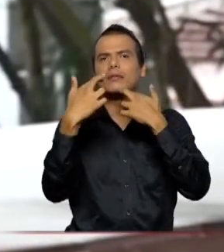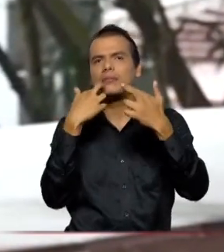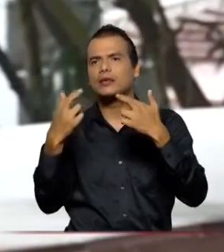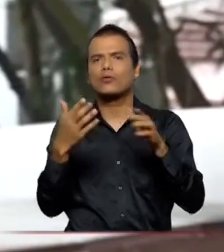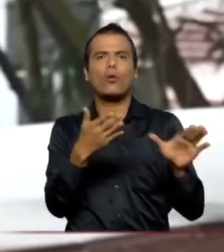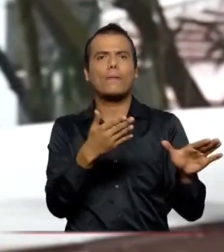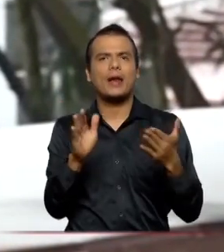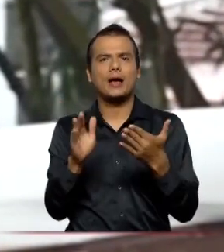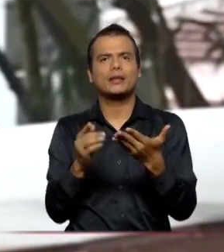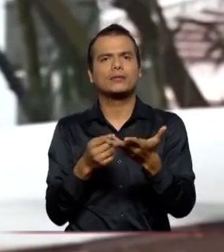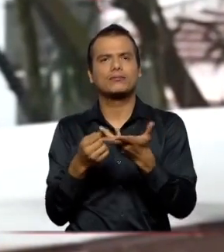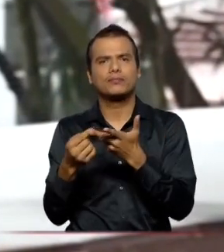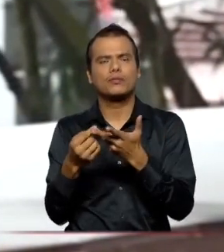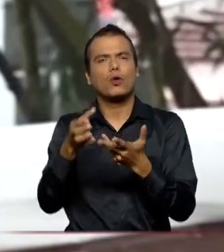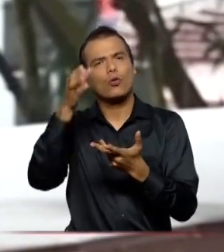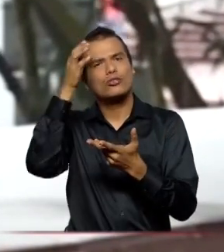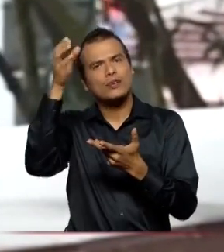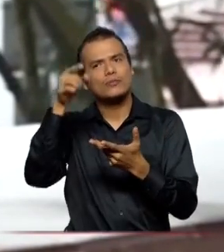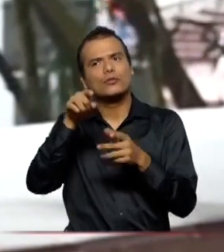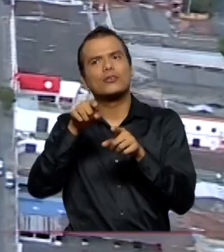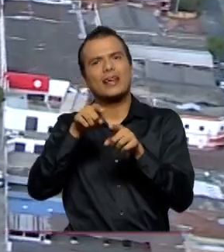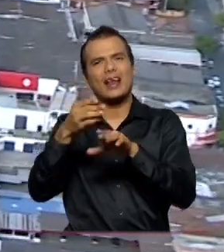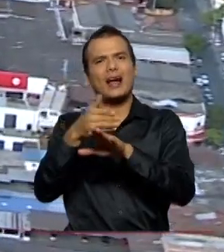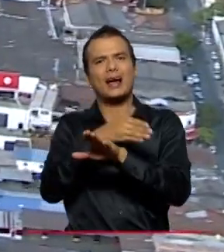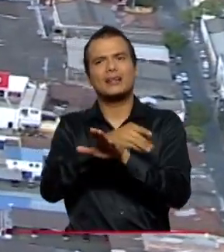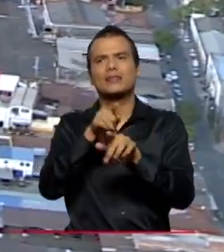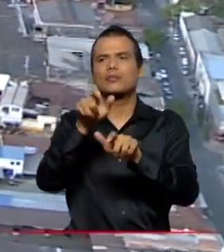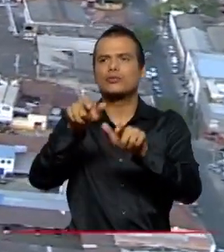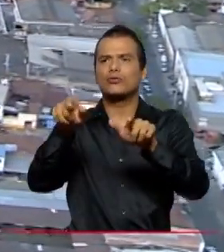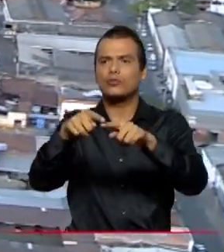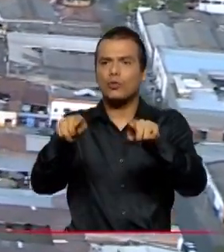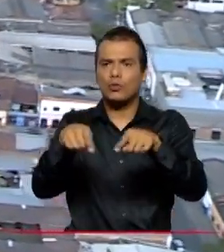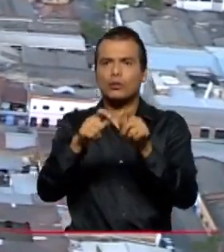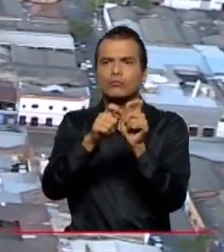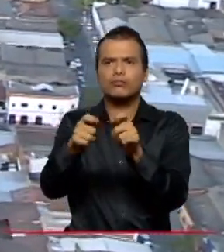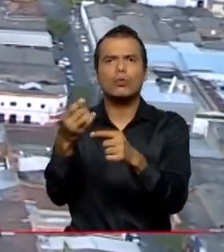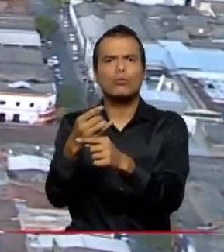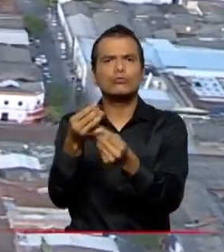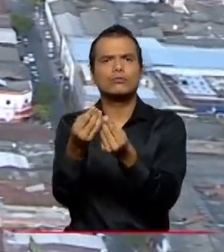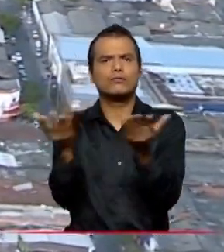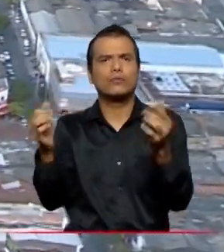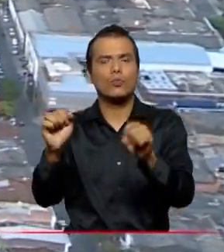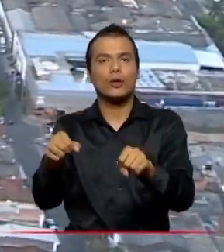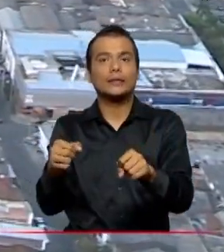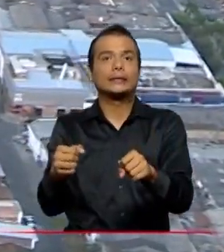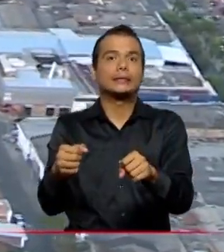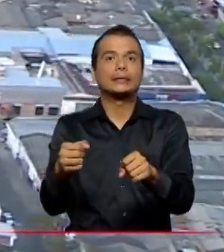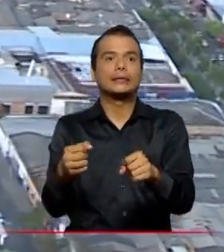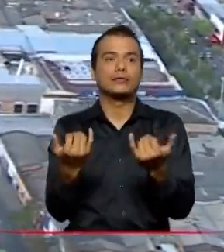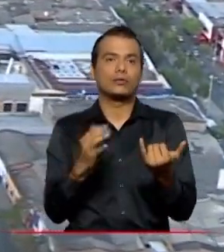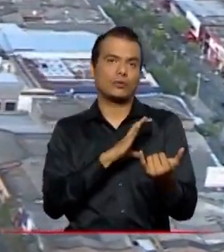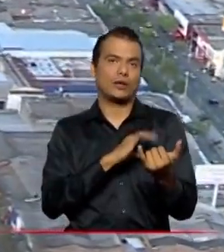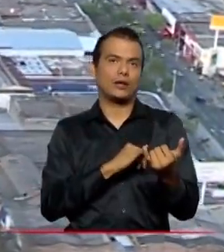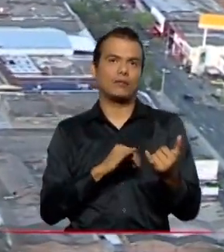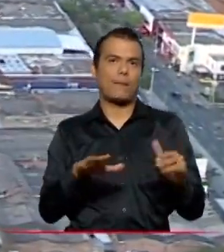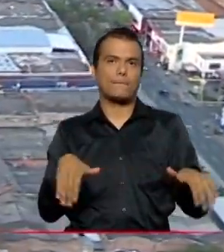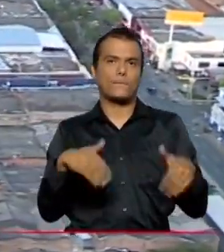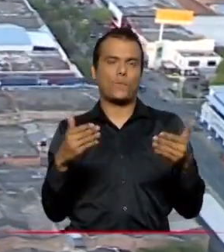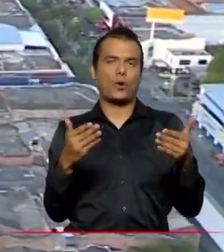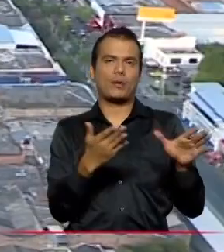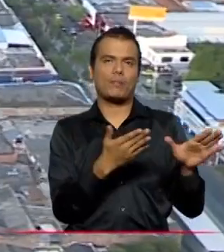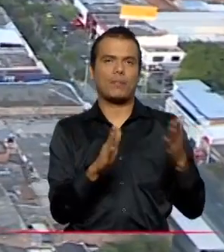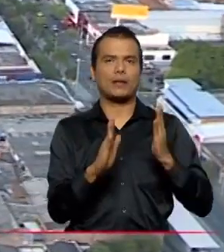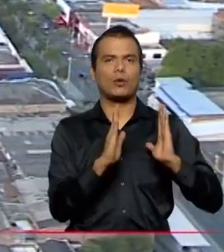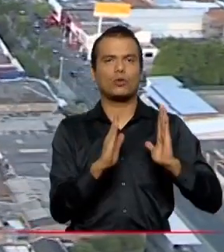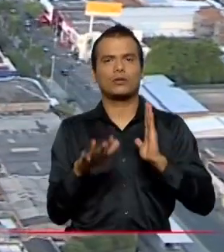parciales o los conceptos de uso del suelo, entre otros. Y es que en este momento la capital del Valle no tiene POT. De manera